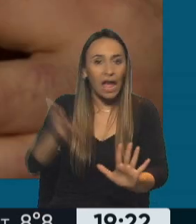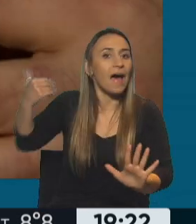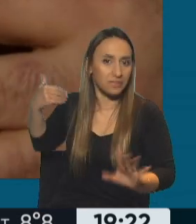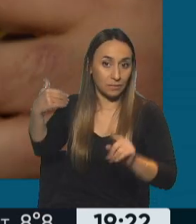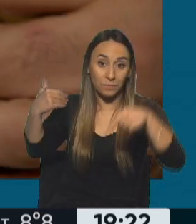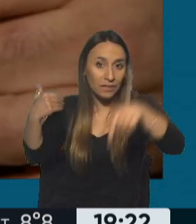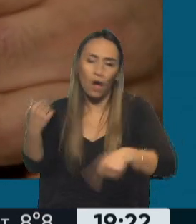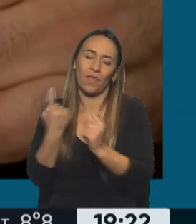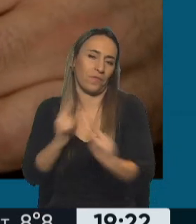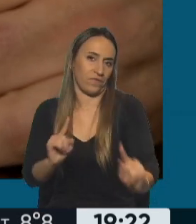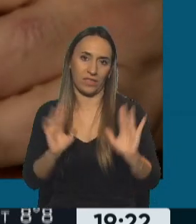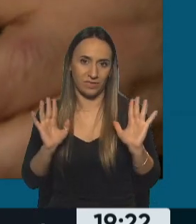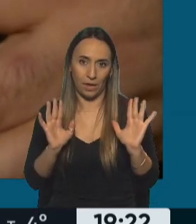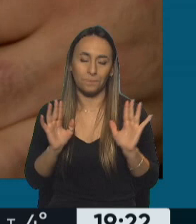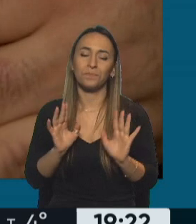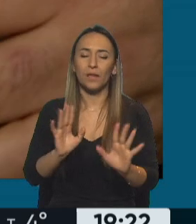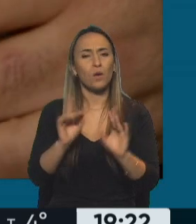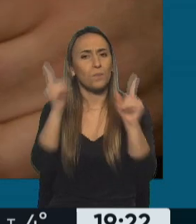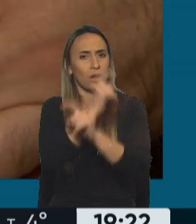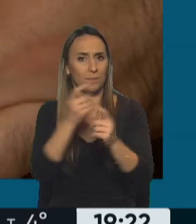es así. Tenemos un problema. ¿Por qué?